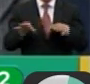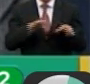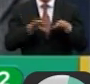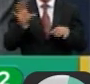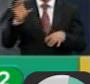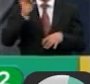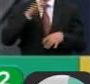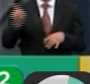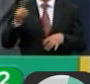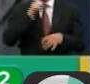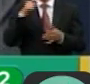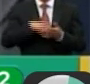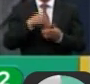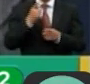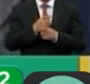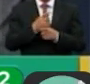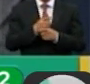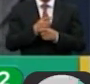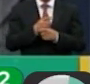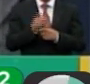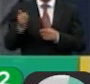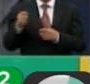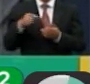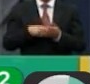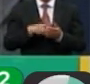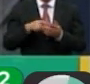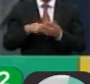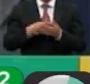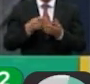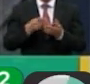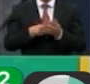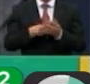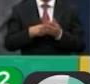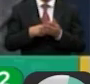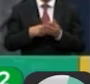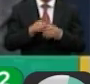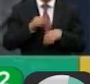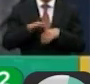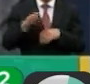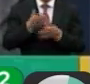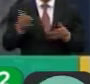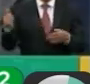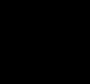Chile nos ha garantizado que empieza el despacho de la carga.